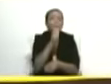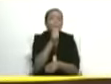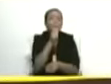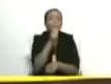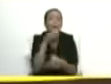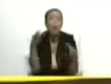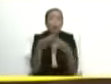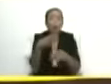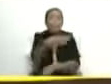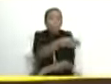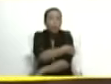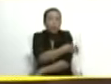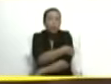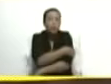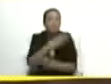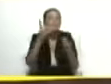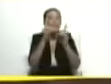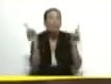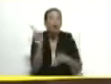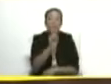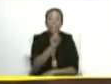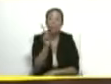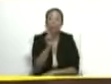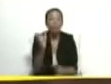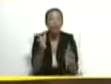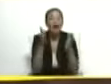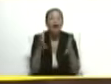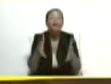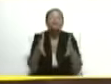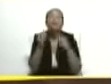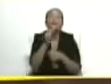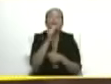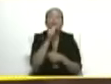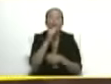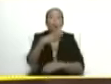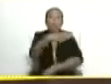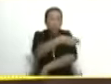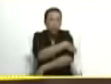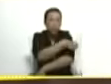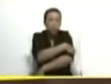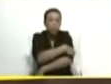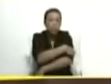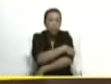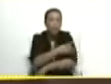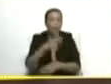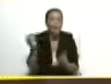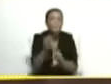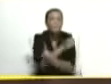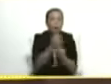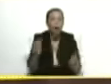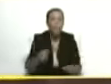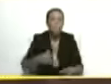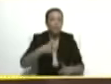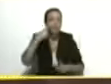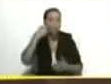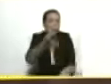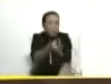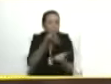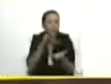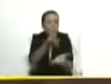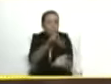una oposición democrática. Ha triunfado una oposición violenta,